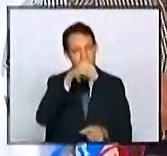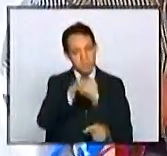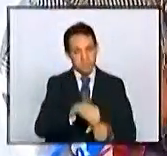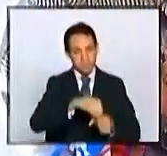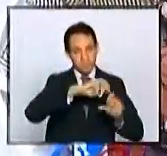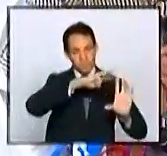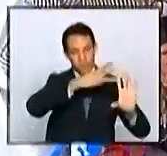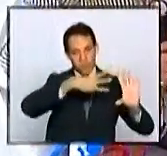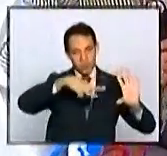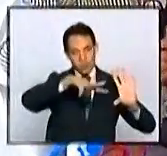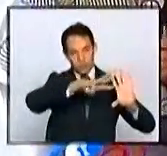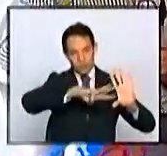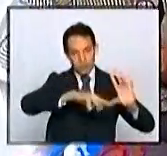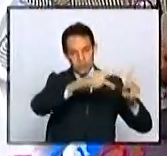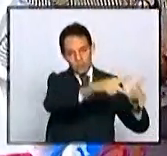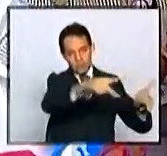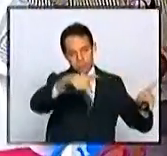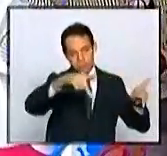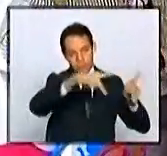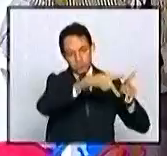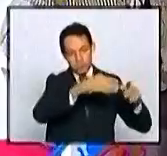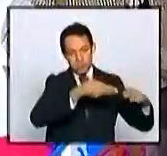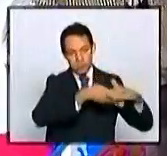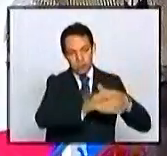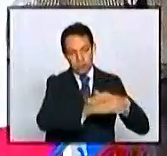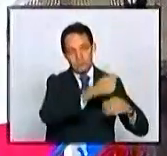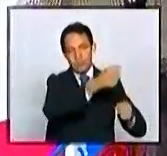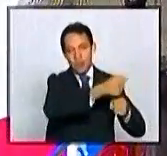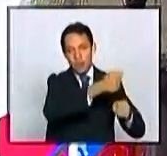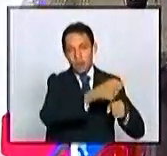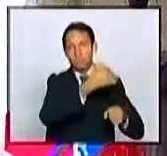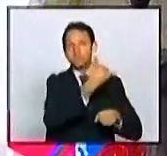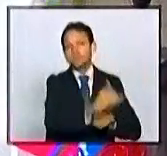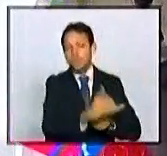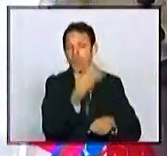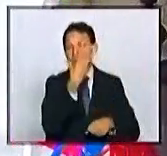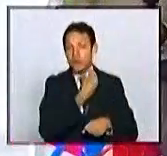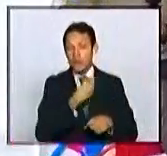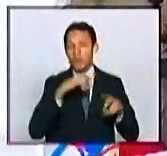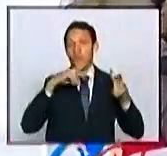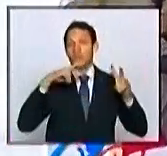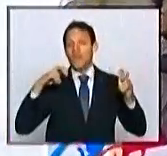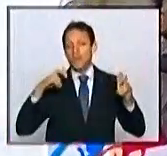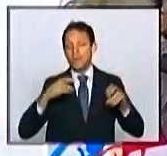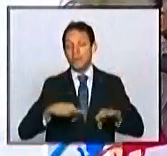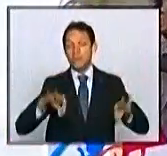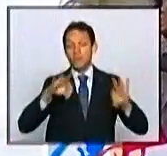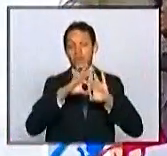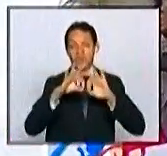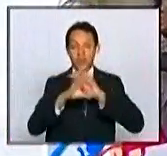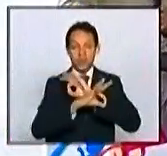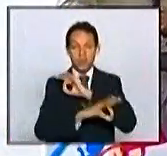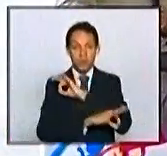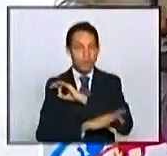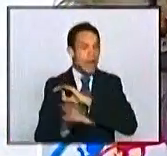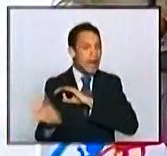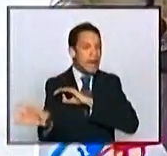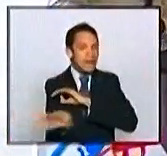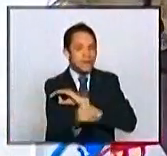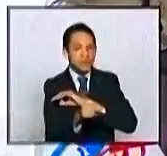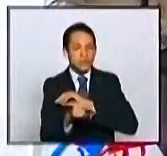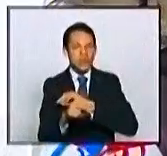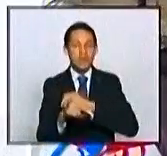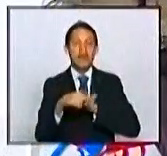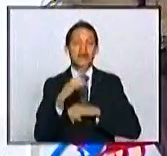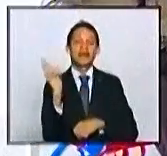nuestro parque médico. Agradecerle por esta compartir tan importante de su profesión. A todos ustedes invitados a la